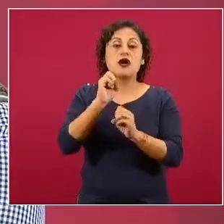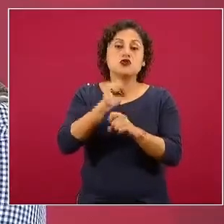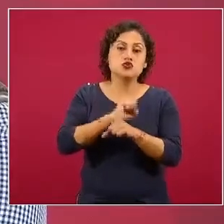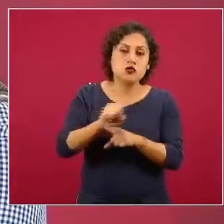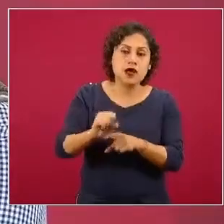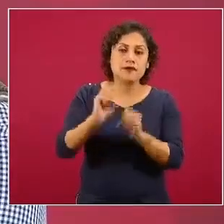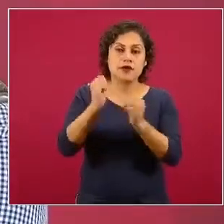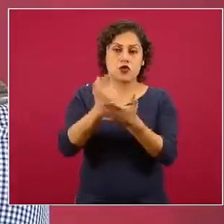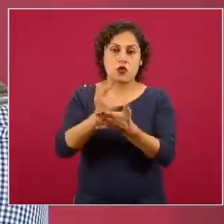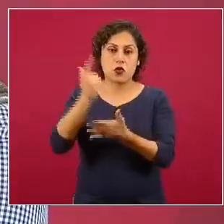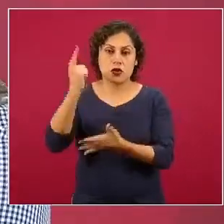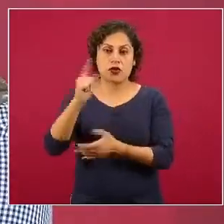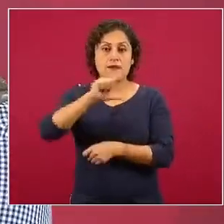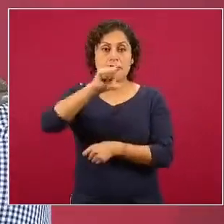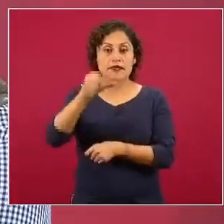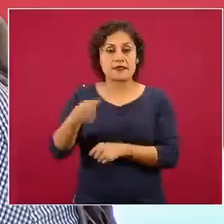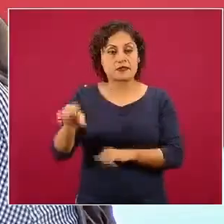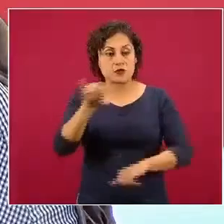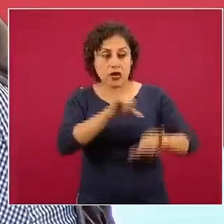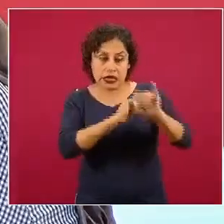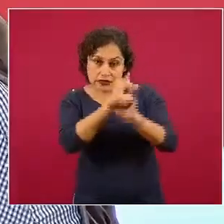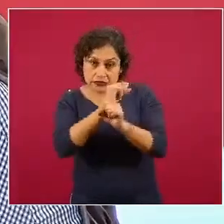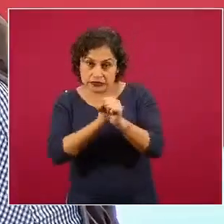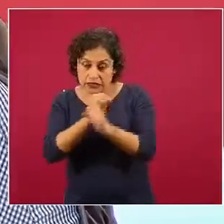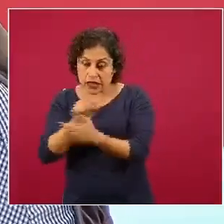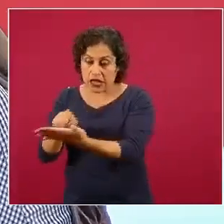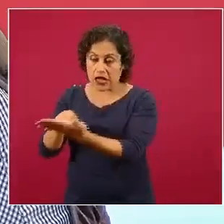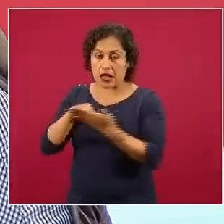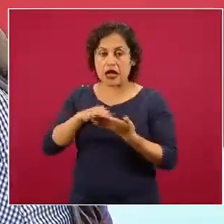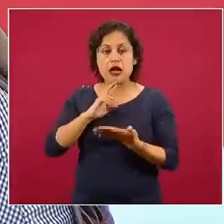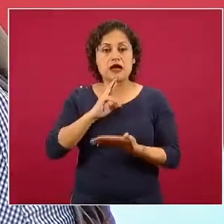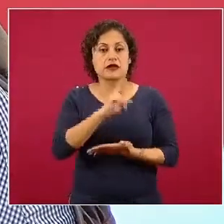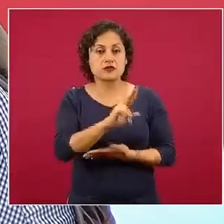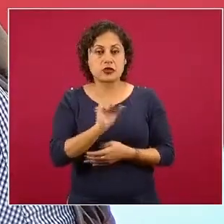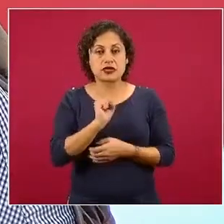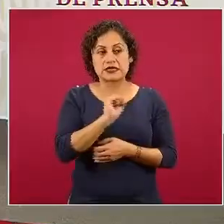es COVID-19, influenza o algunos otros de los virus